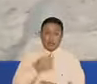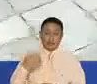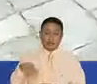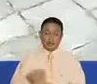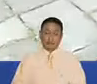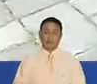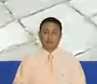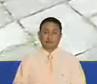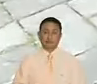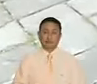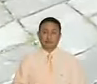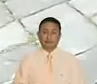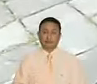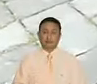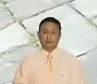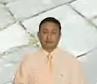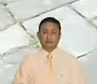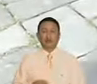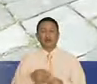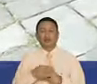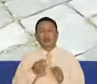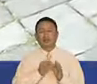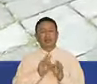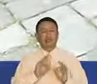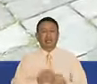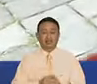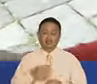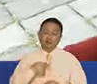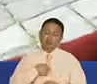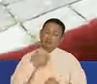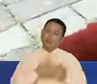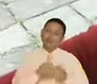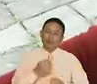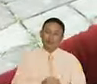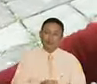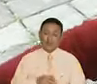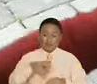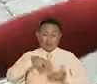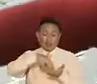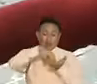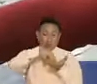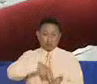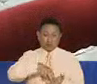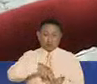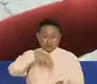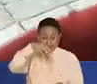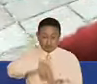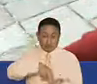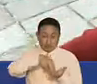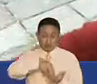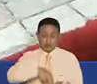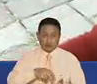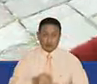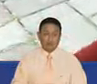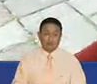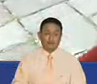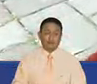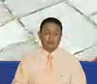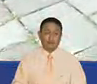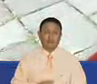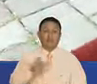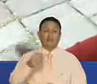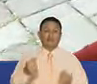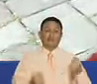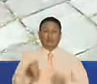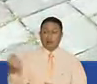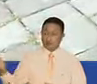ciudadanos. No vienen a arreglar pronto ni nada de eso y sí nos perjudica porque usted se para en la esquina, o sea, ahí. Y los carros que